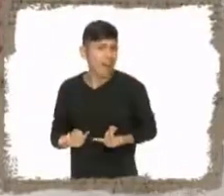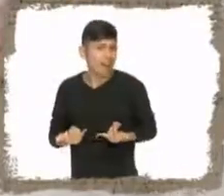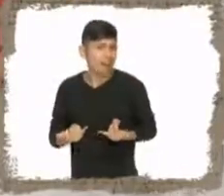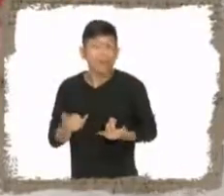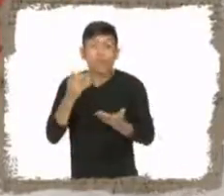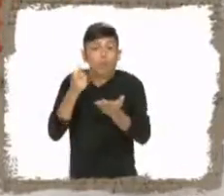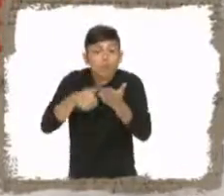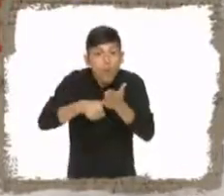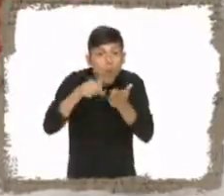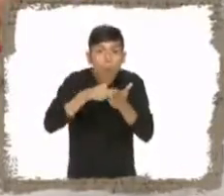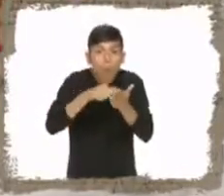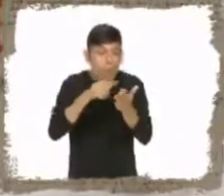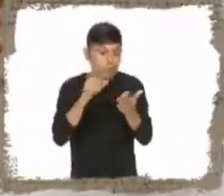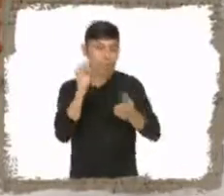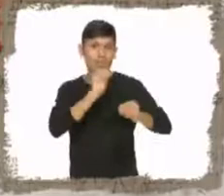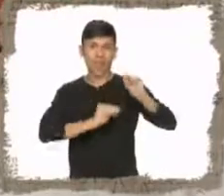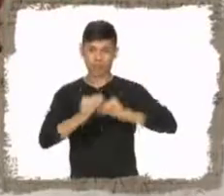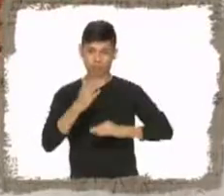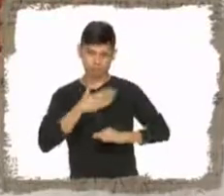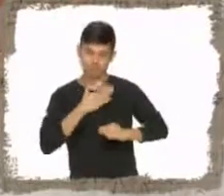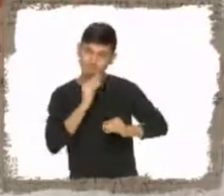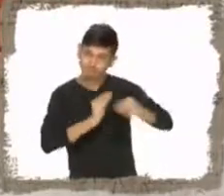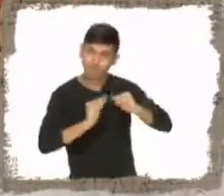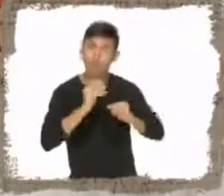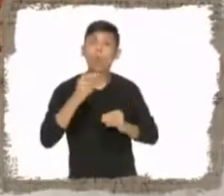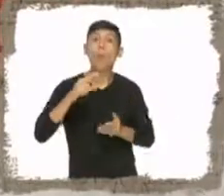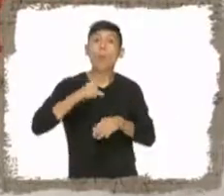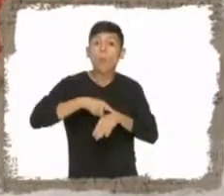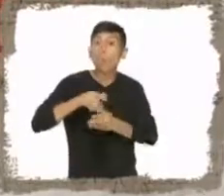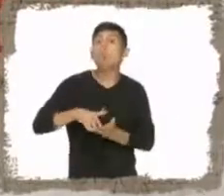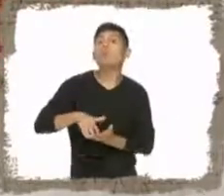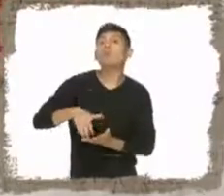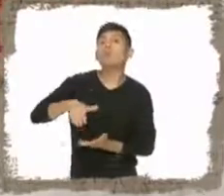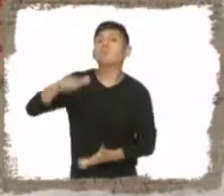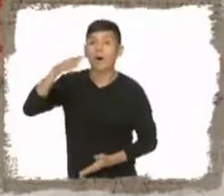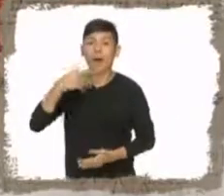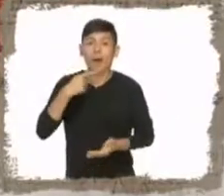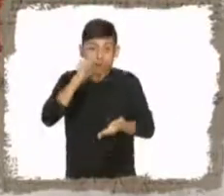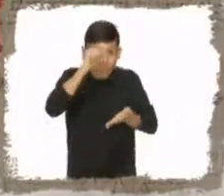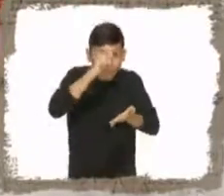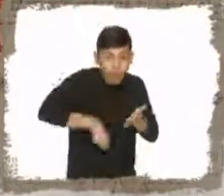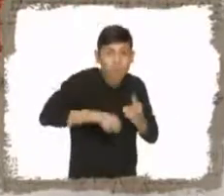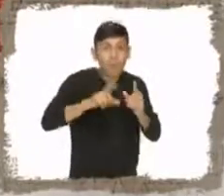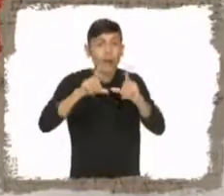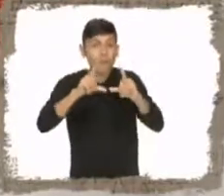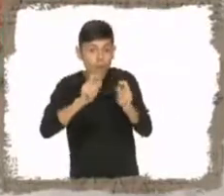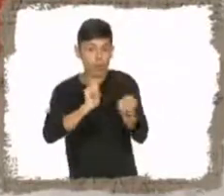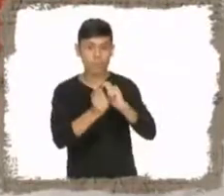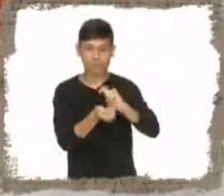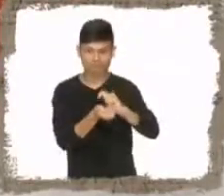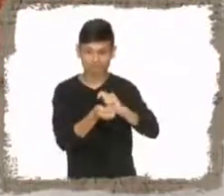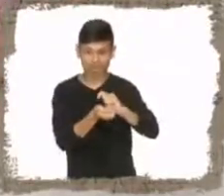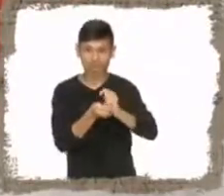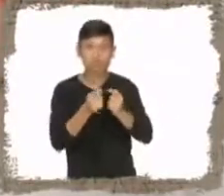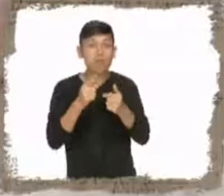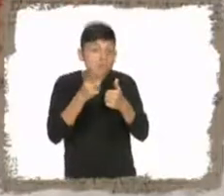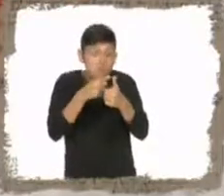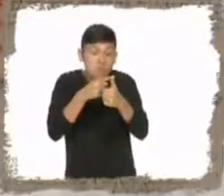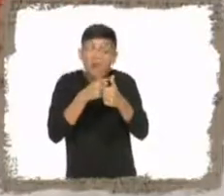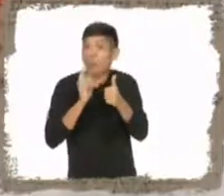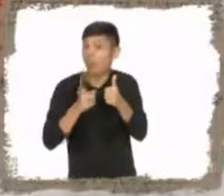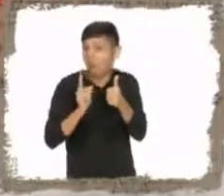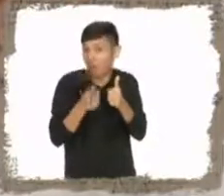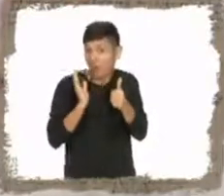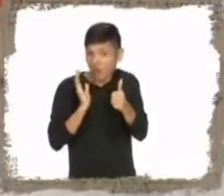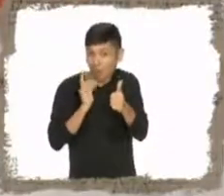más. En nuestro documento aparecen nuestros datos y a medida que crecemos, la foto y la firma cambian. Pero las huellas de